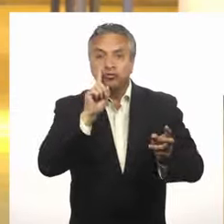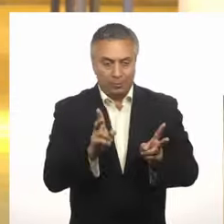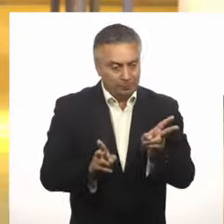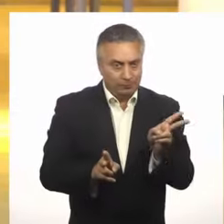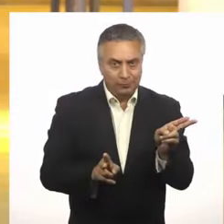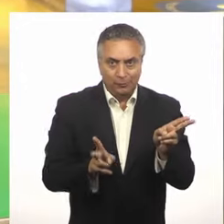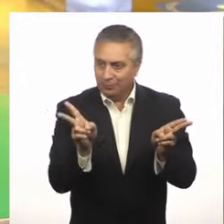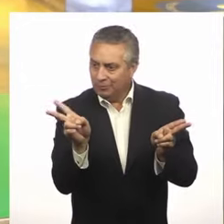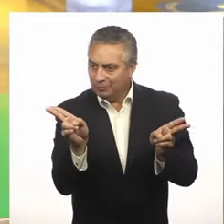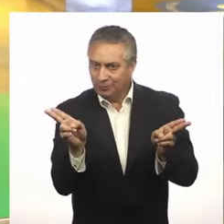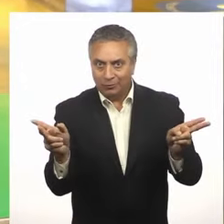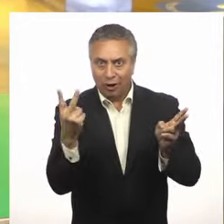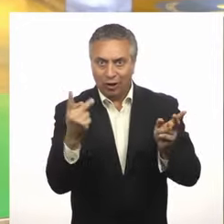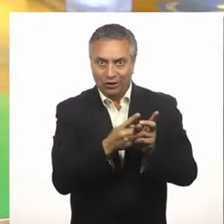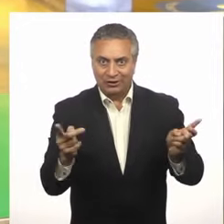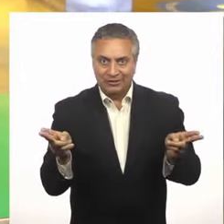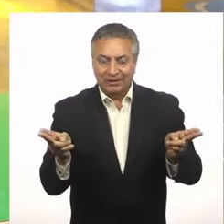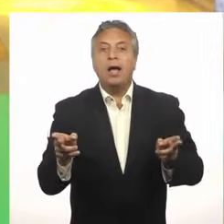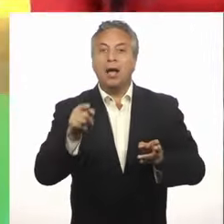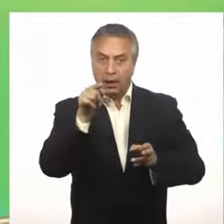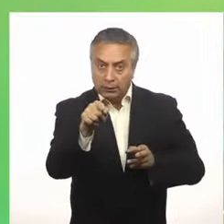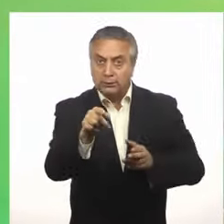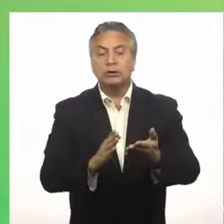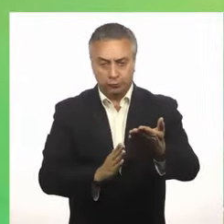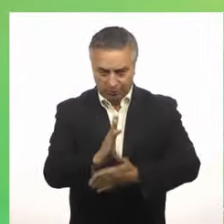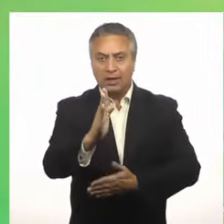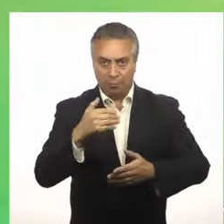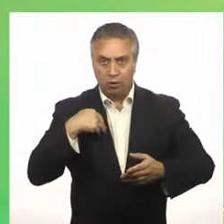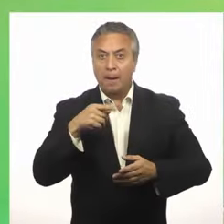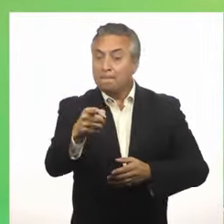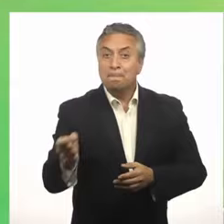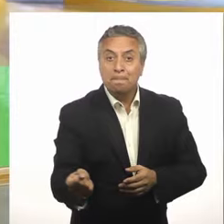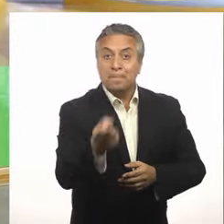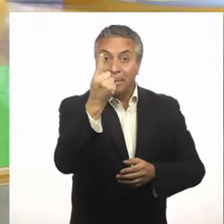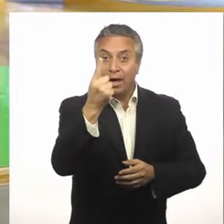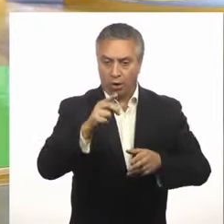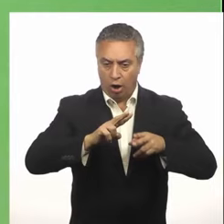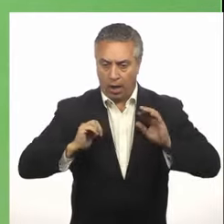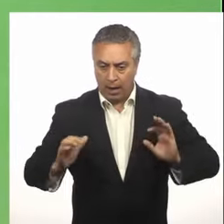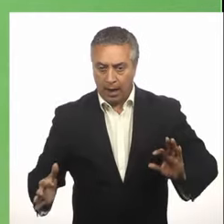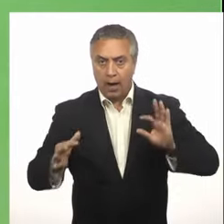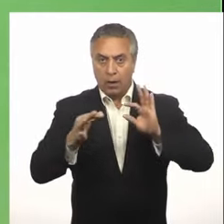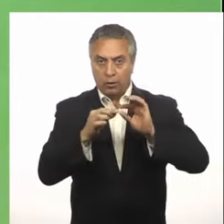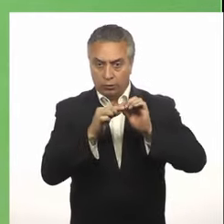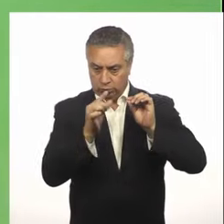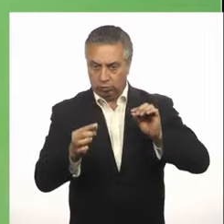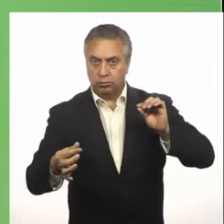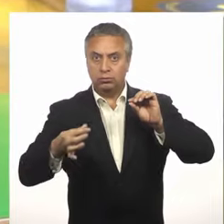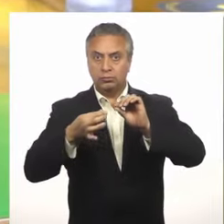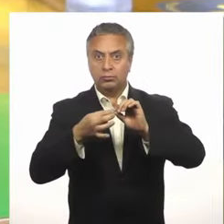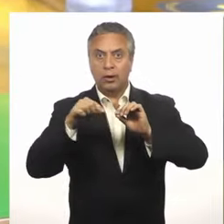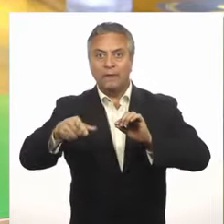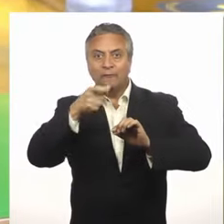cocodrilo en la punta. Así que comencemos a armar nuestro circuito. Lo primero es conectar un cable, ¿cierto?, a la fuente de